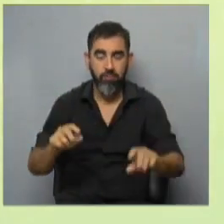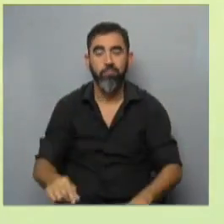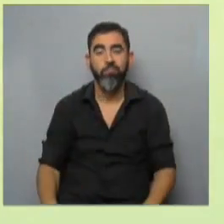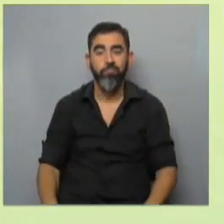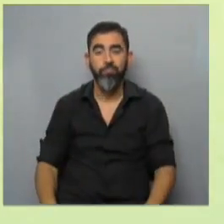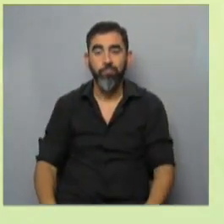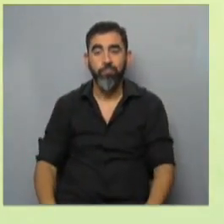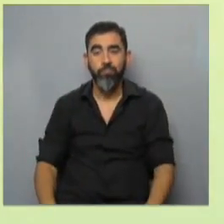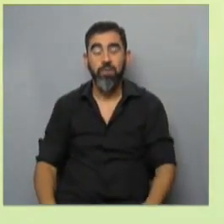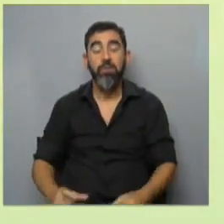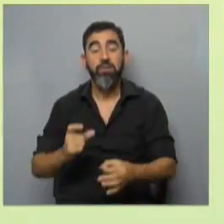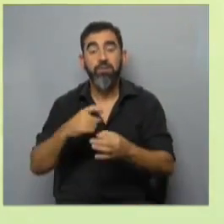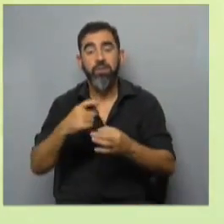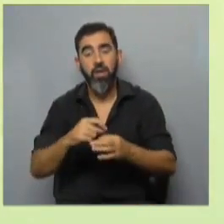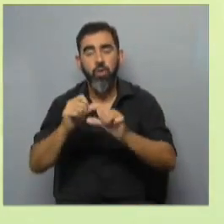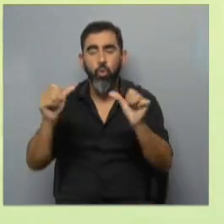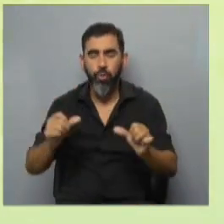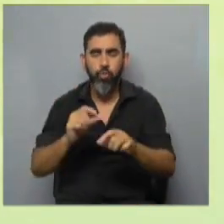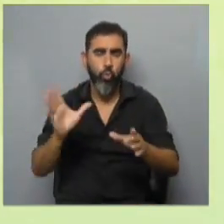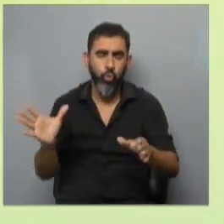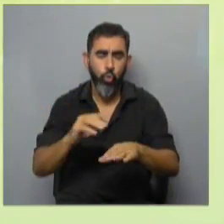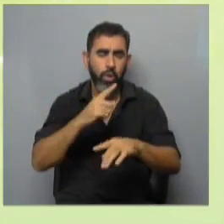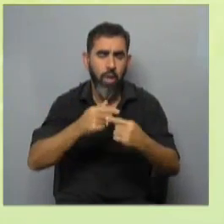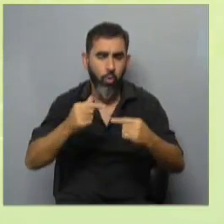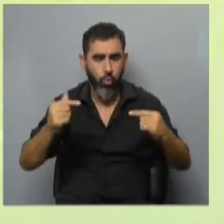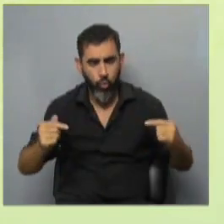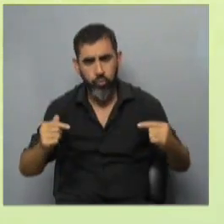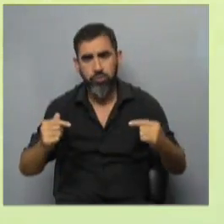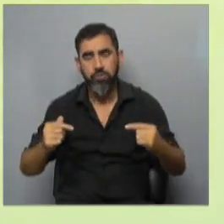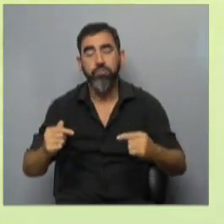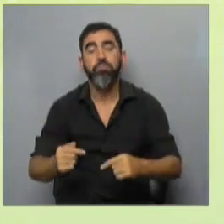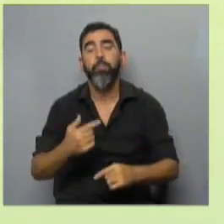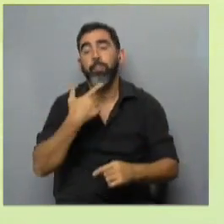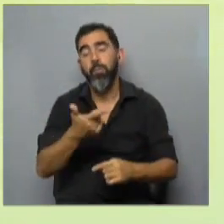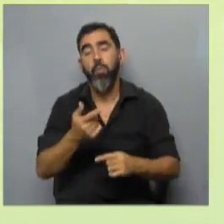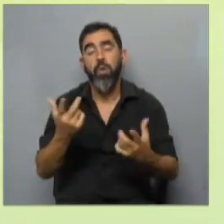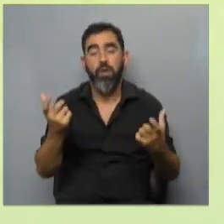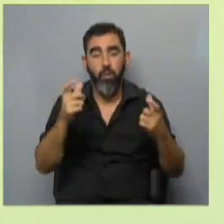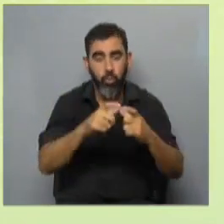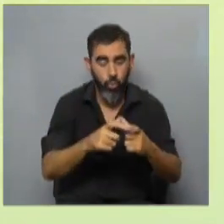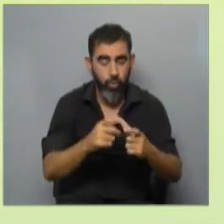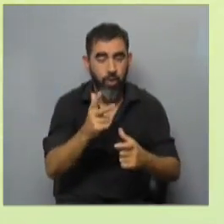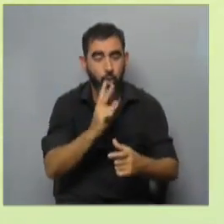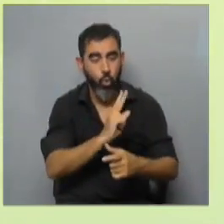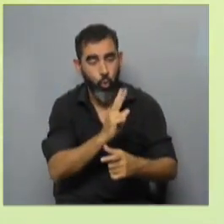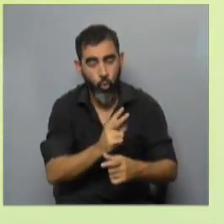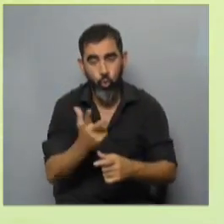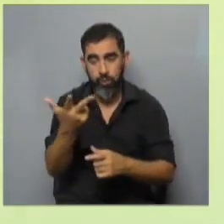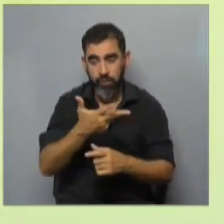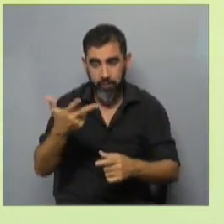compañero el sindicato ha agotado toda la instancia de medidas tanto como bipartitas trip artistas